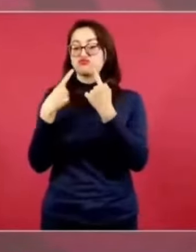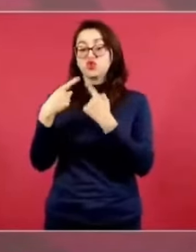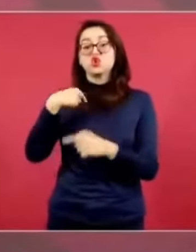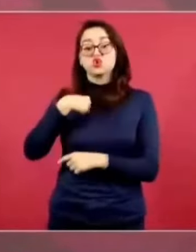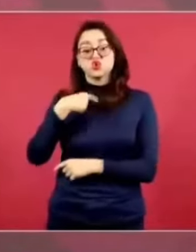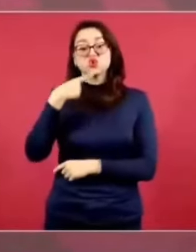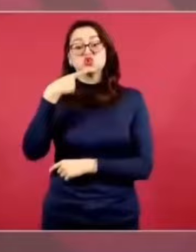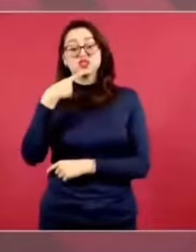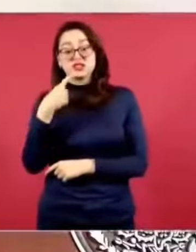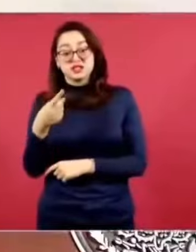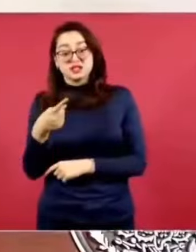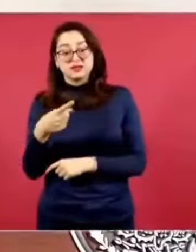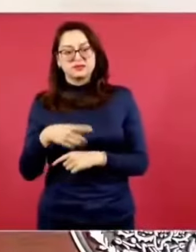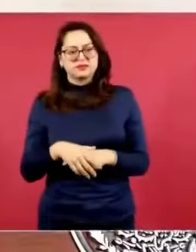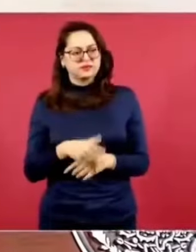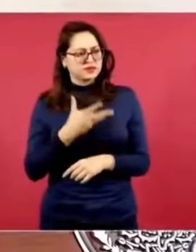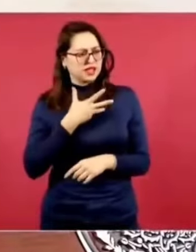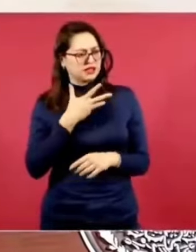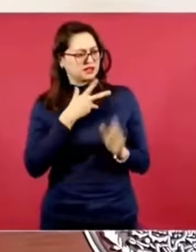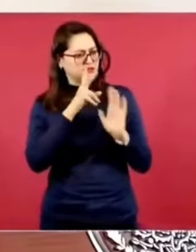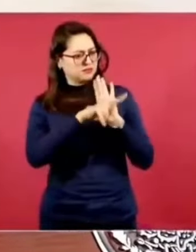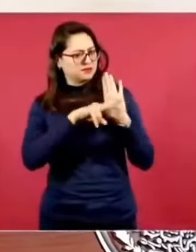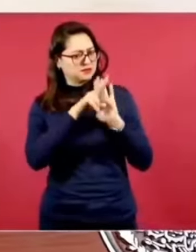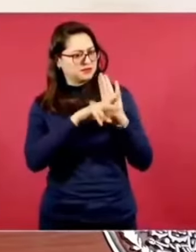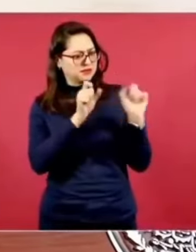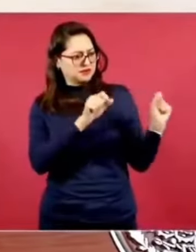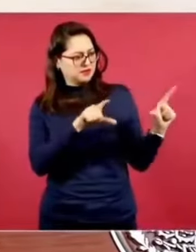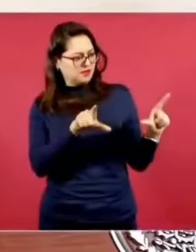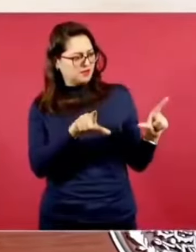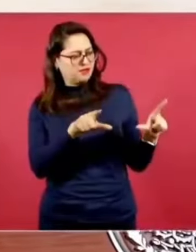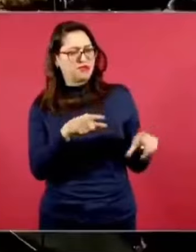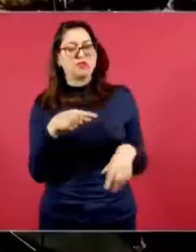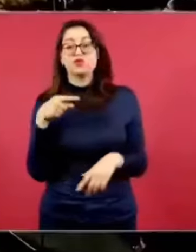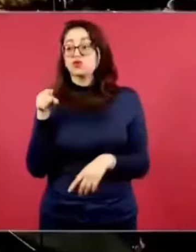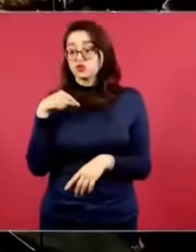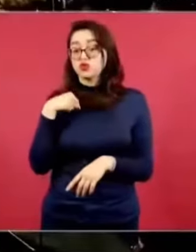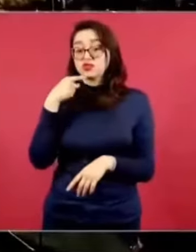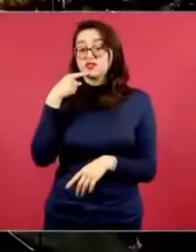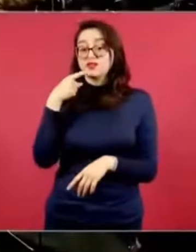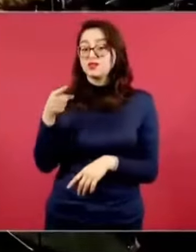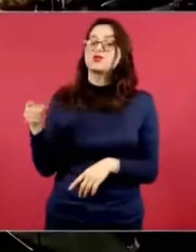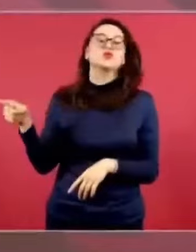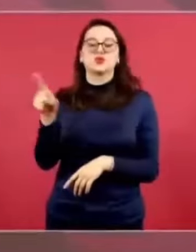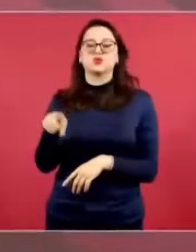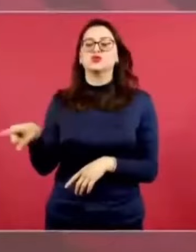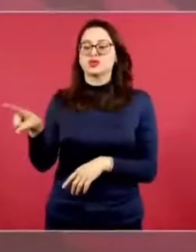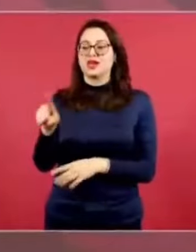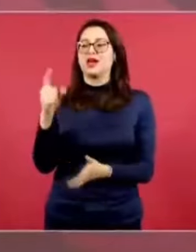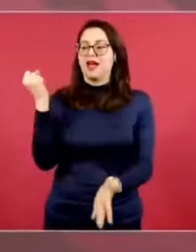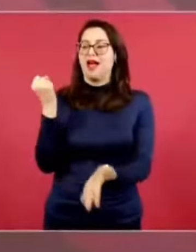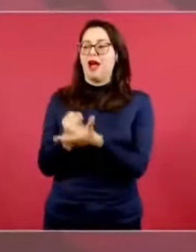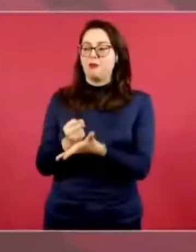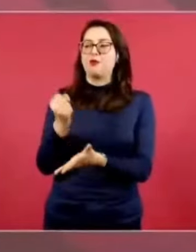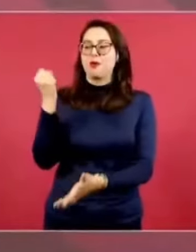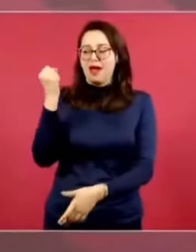a lo mejor está por ahí, ¿no está por ahí? Le dije, ustedes van a aprobar el FEMAPROA,